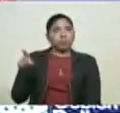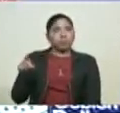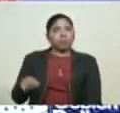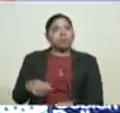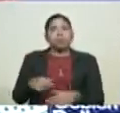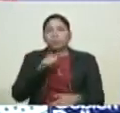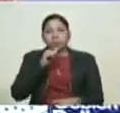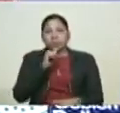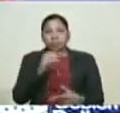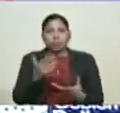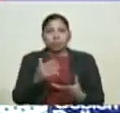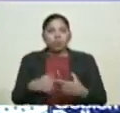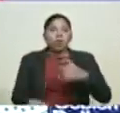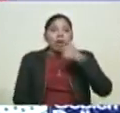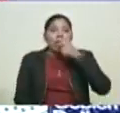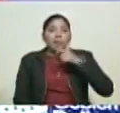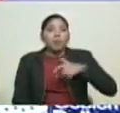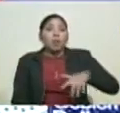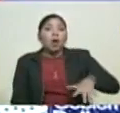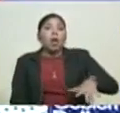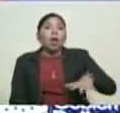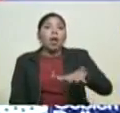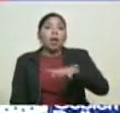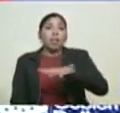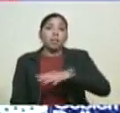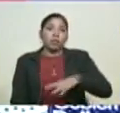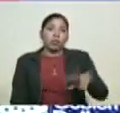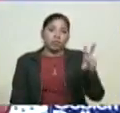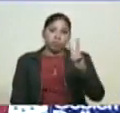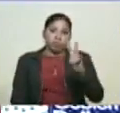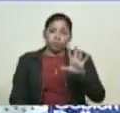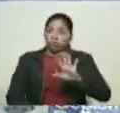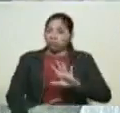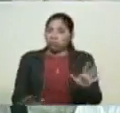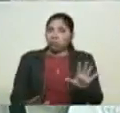es el pueblo de Venezuela. Así de sencillo.